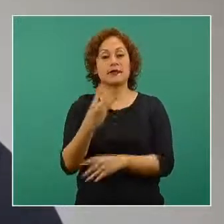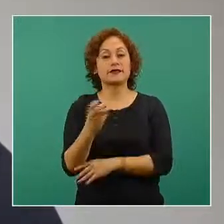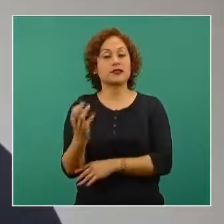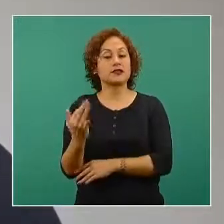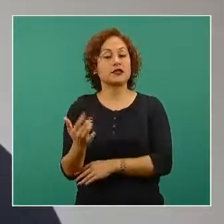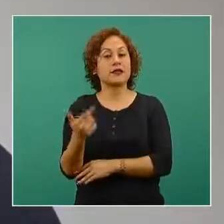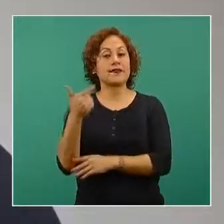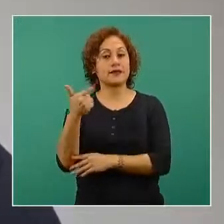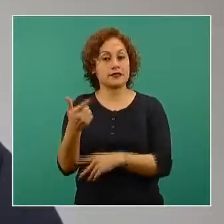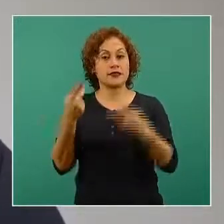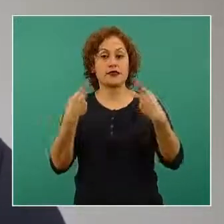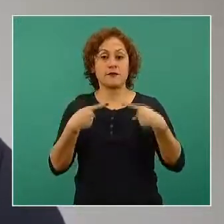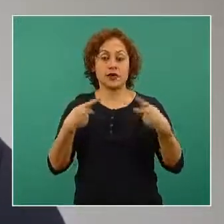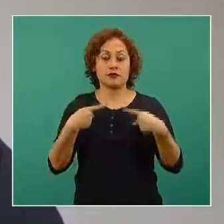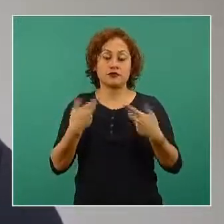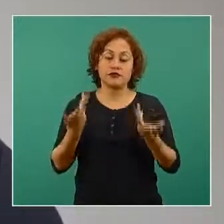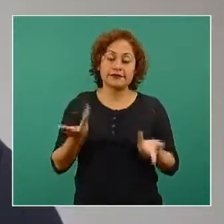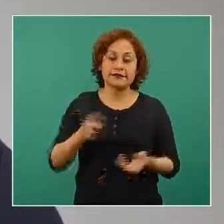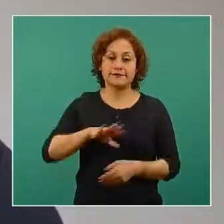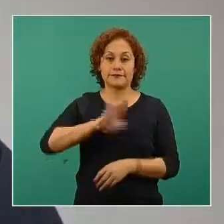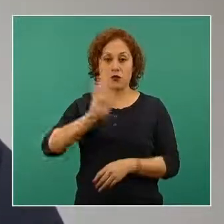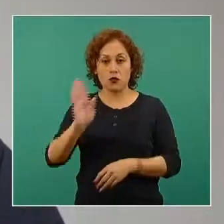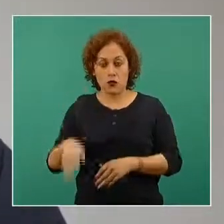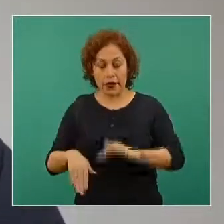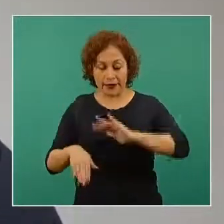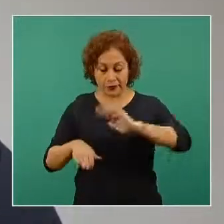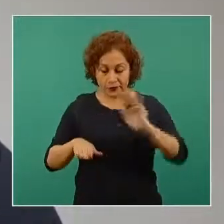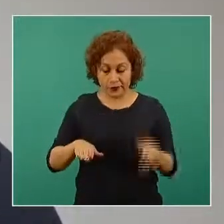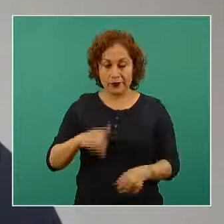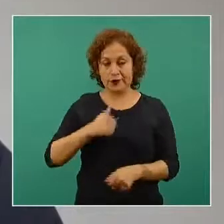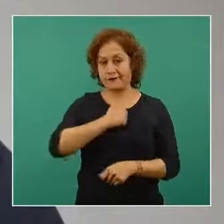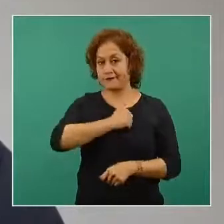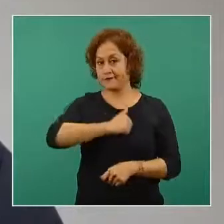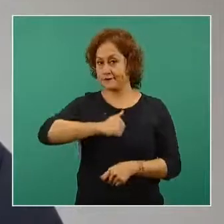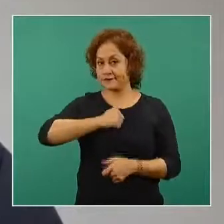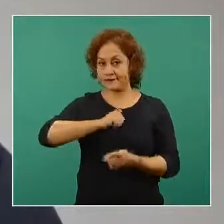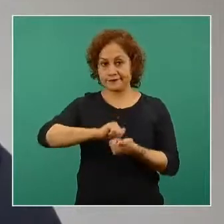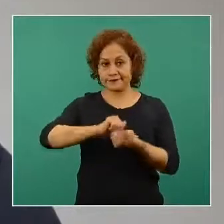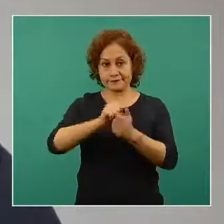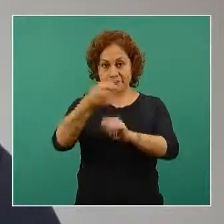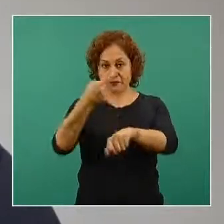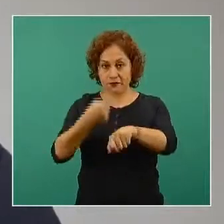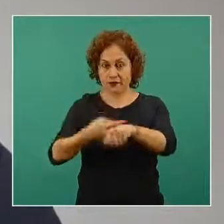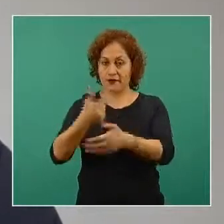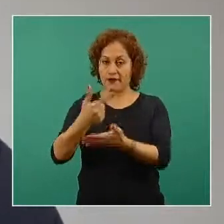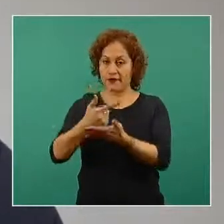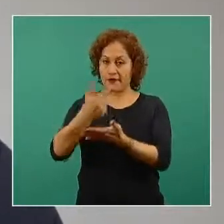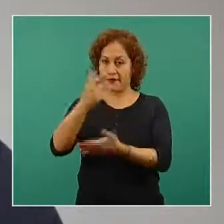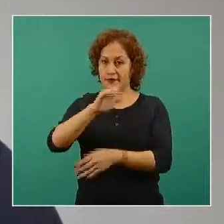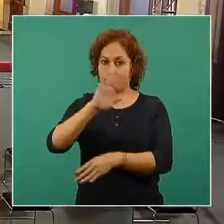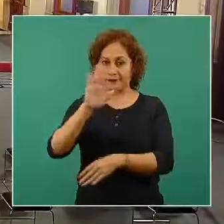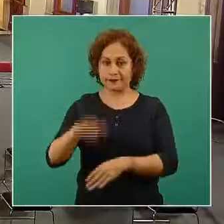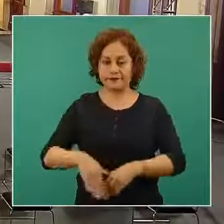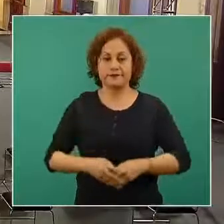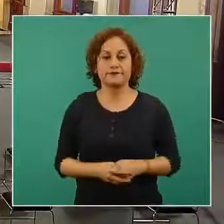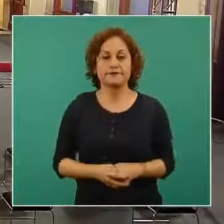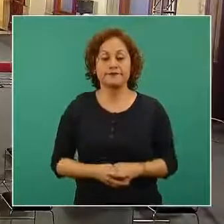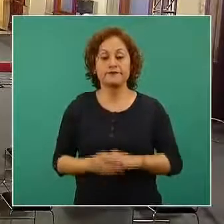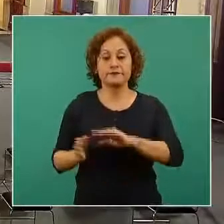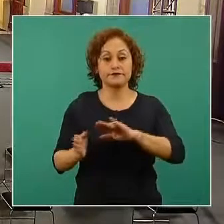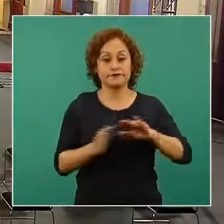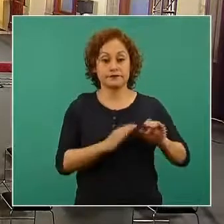190.357 las personas que han perdido la vida a consecuencia de estas complicaciones que la enfermedad produce. Vamos a ver la